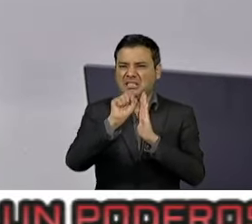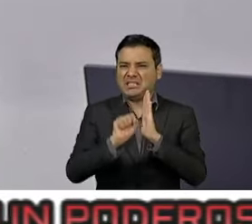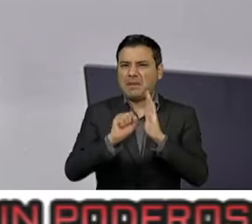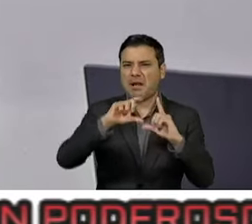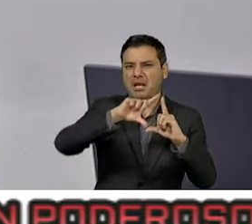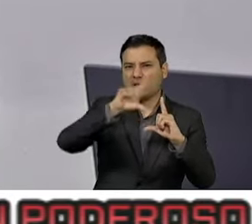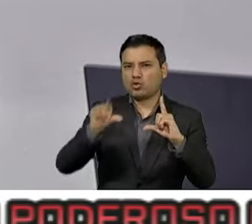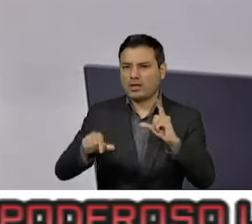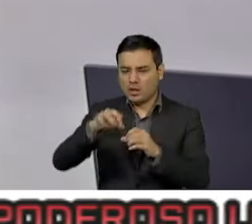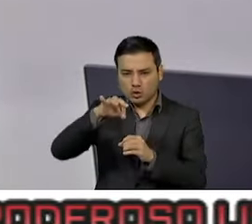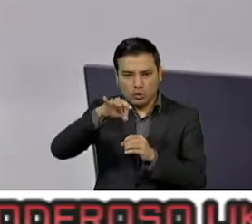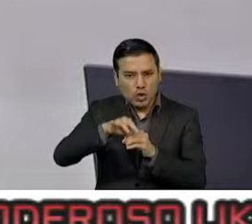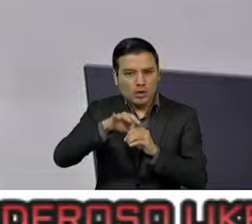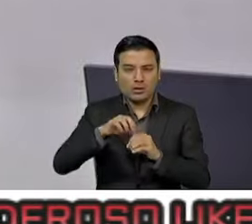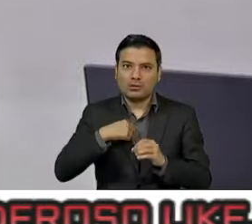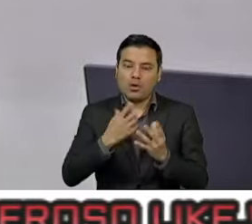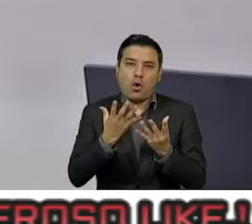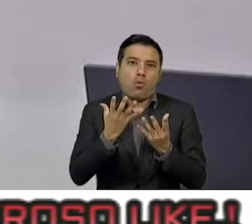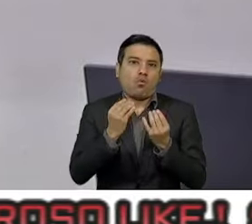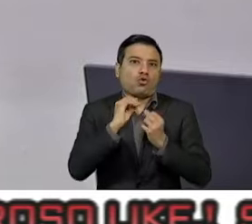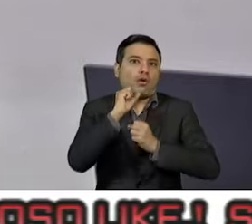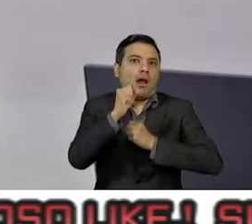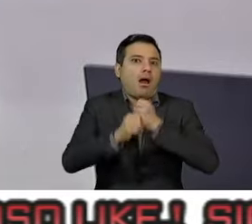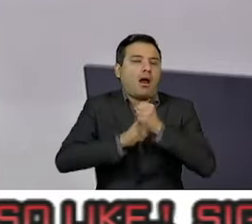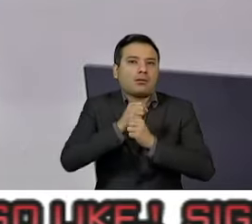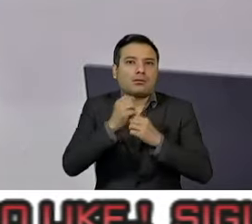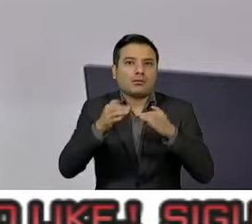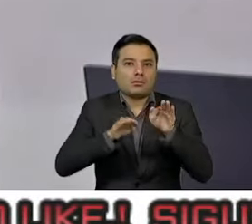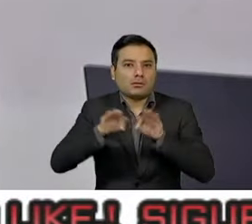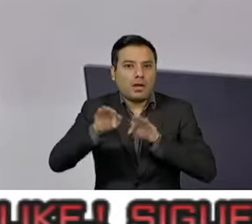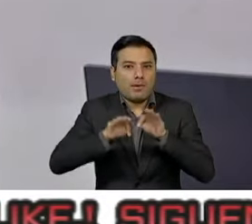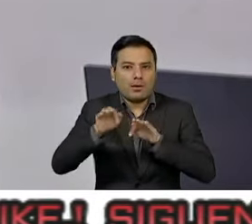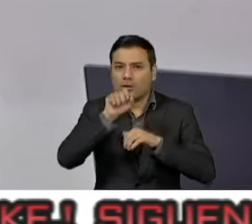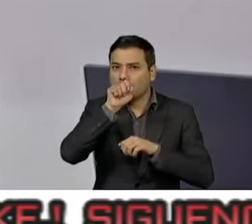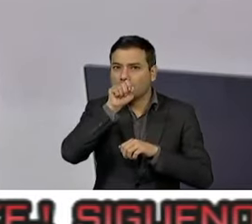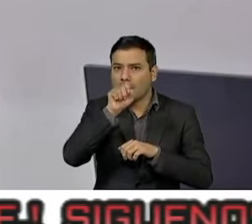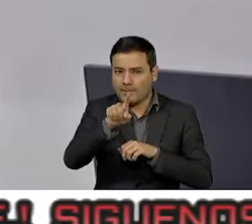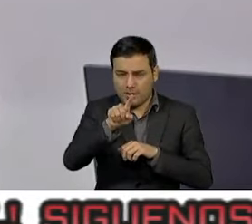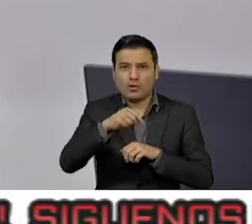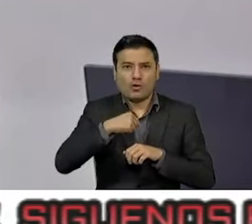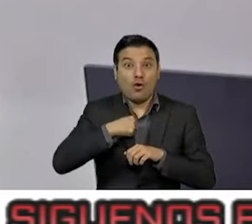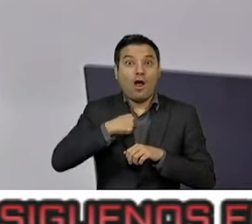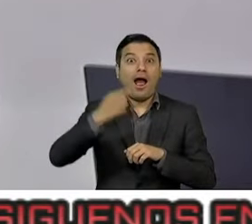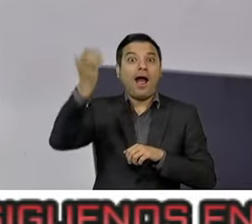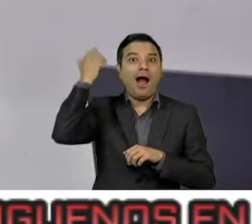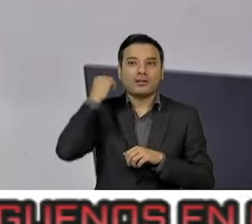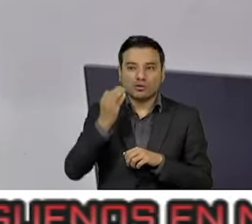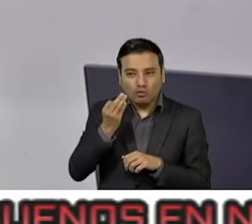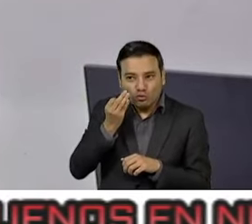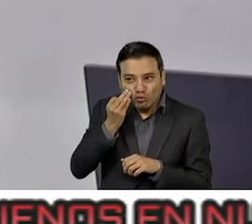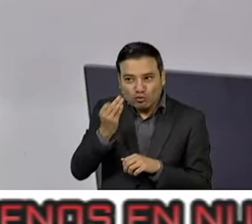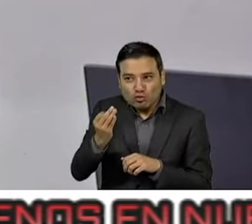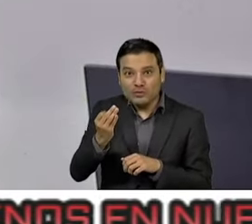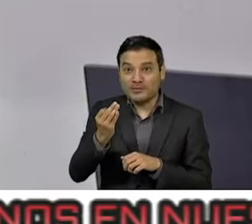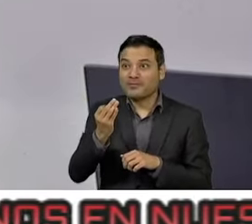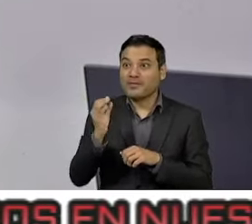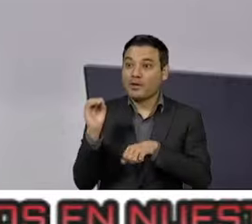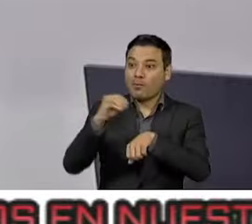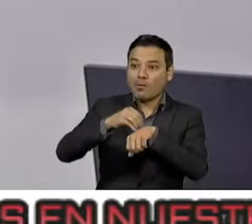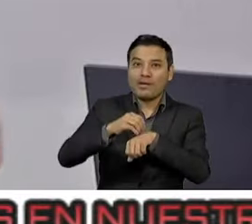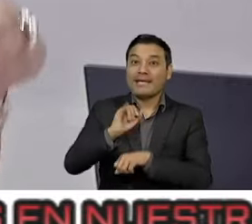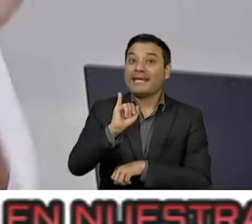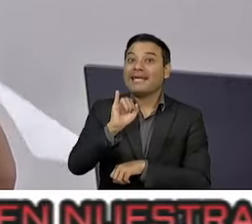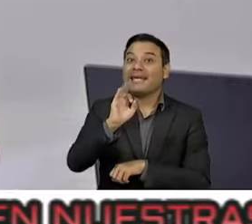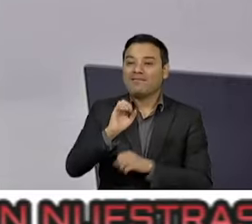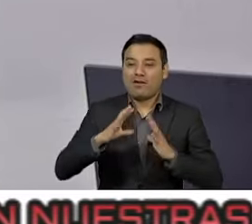Nacional de Elecciones, y que tuvimos la gran oportunidad de participar desde el nacimiento del entonces Instituto Federal Electoral